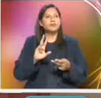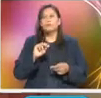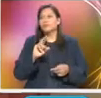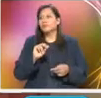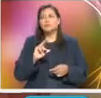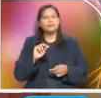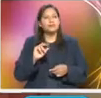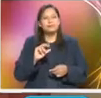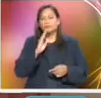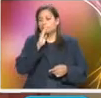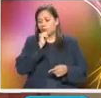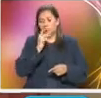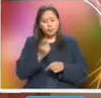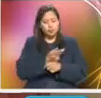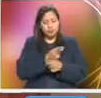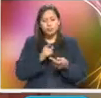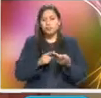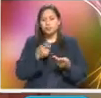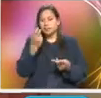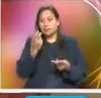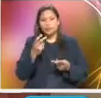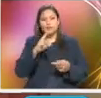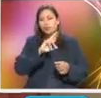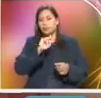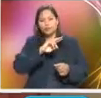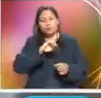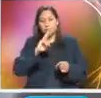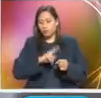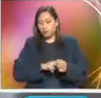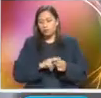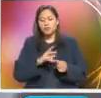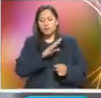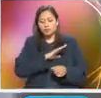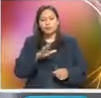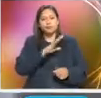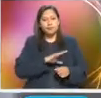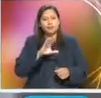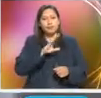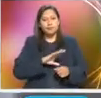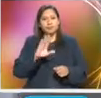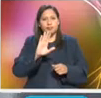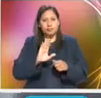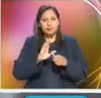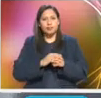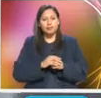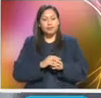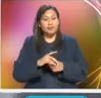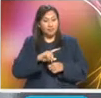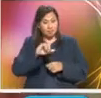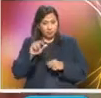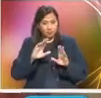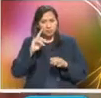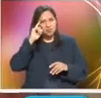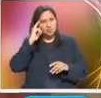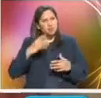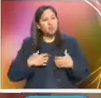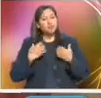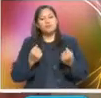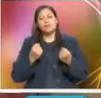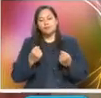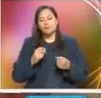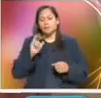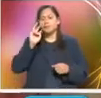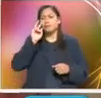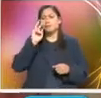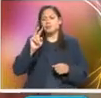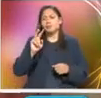puede pasar, esto no es normal, ¿no? Lo niegan. después de esto se enojan muchísimo. Los